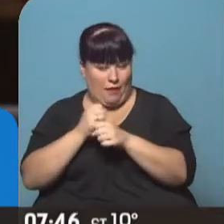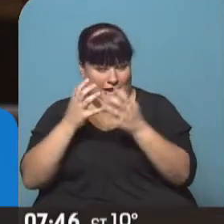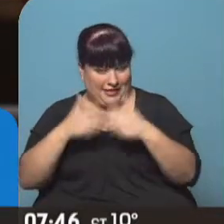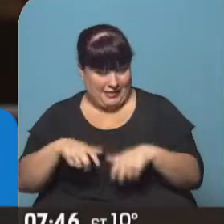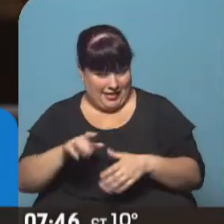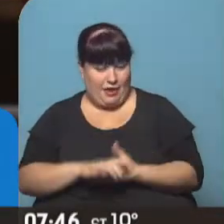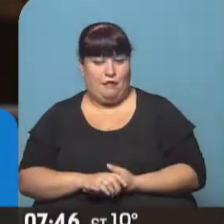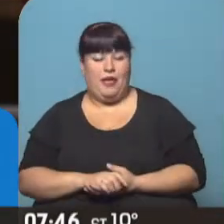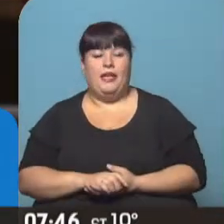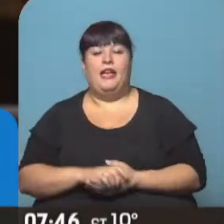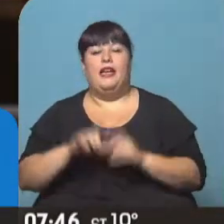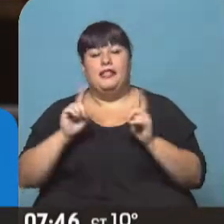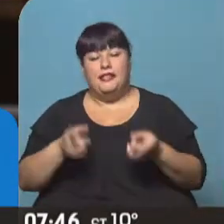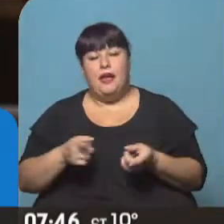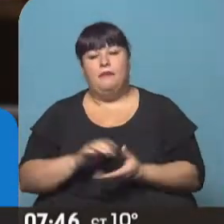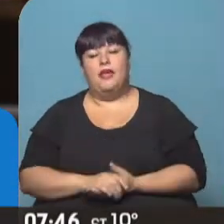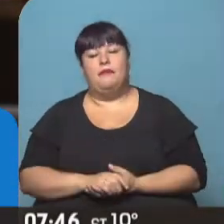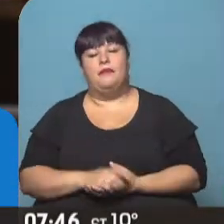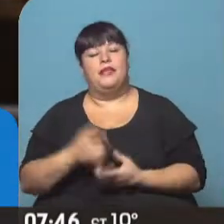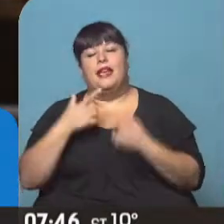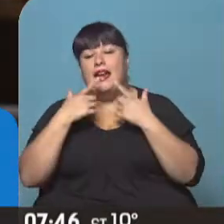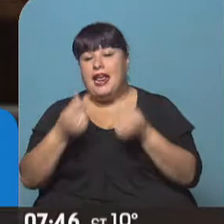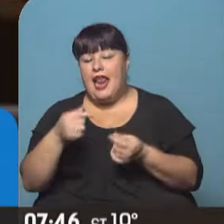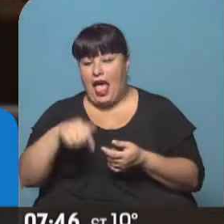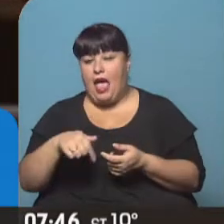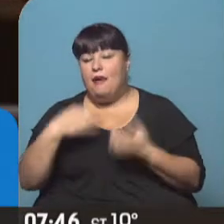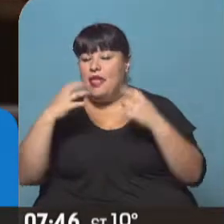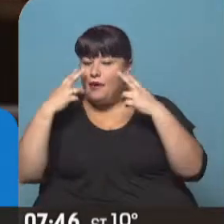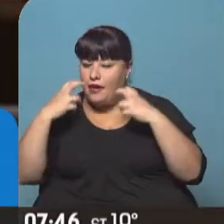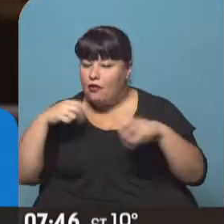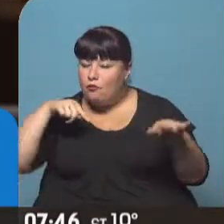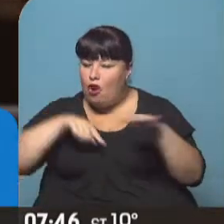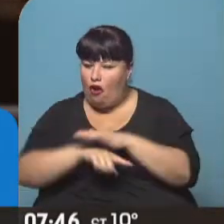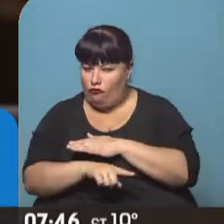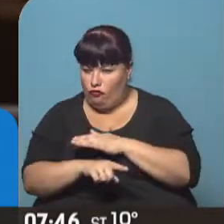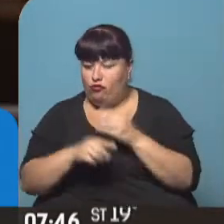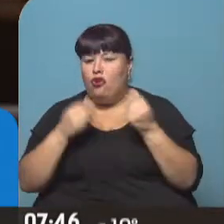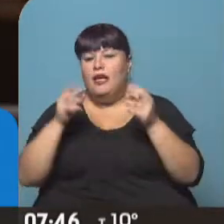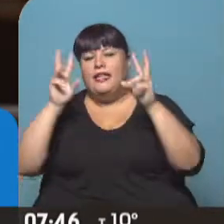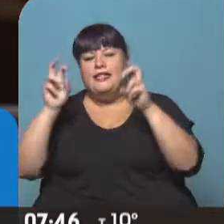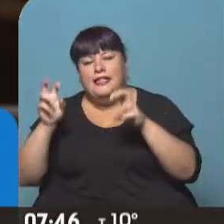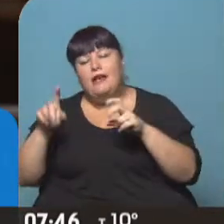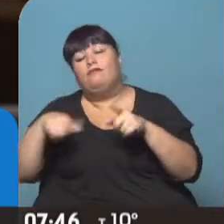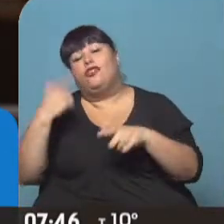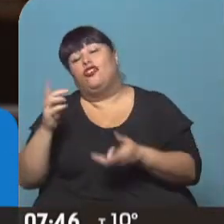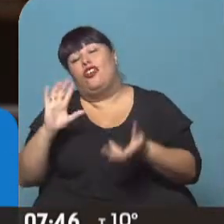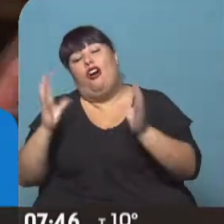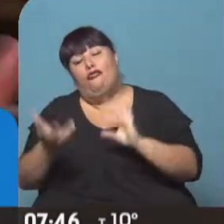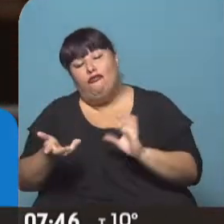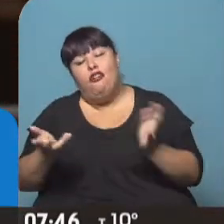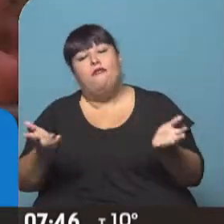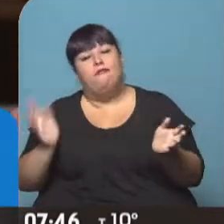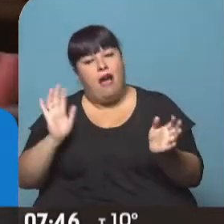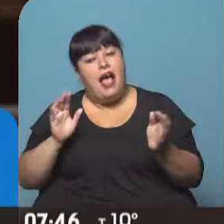sistema, y está exigiendo que haya una revisión a fondo de cuestiones que de otra manera